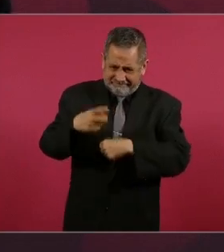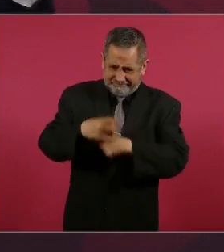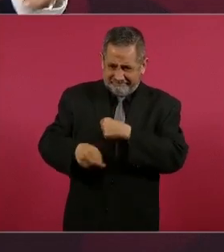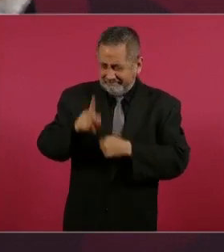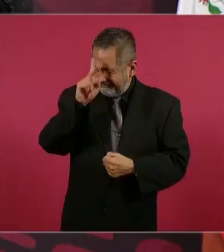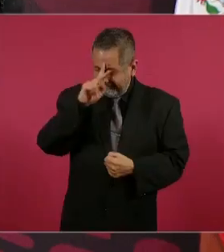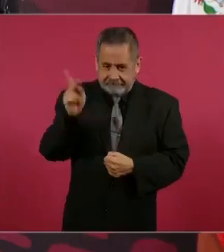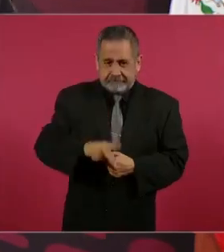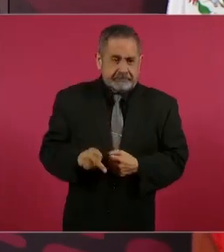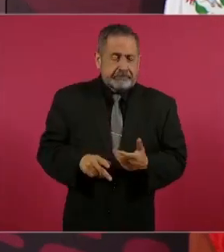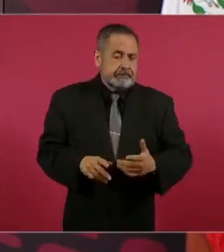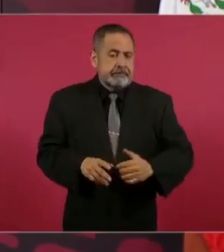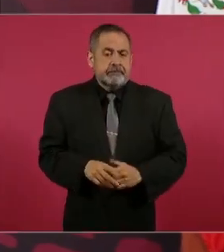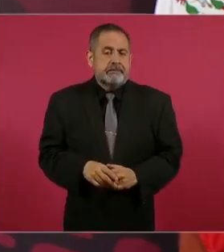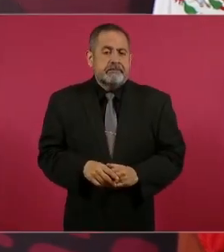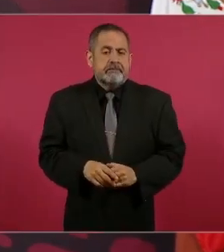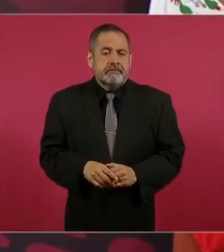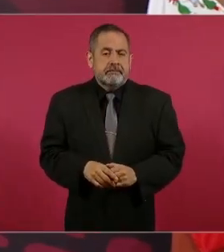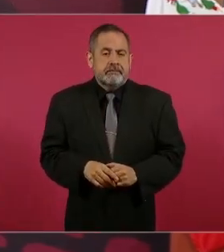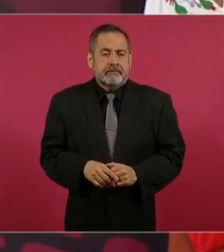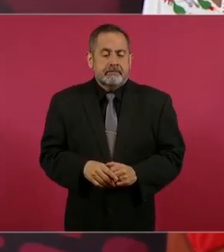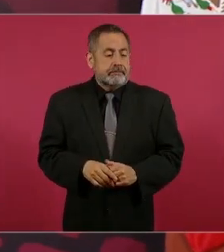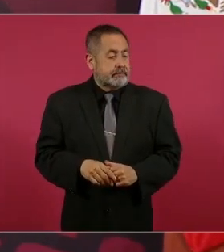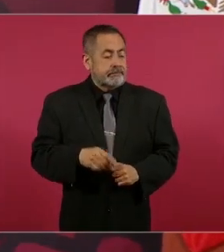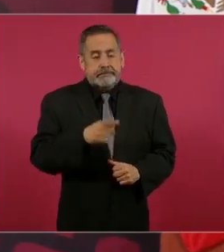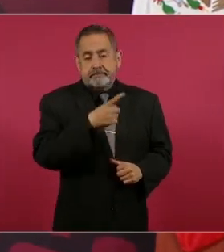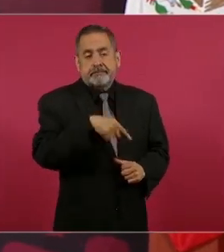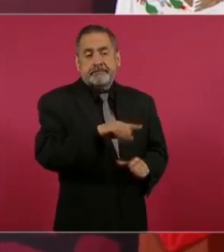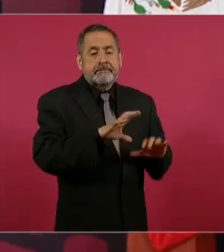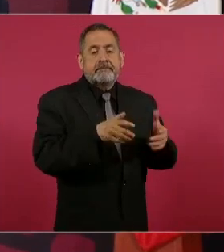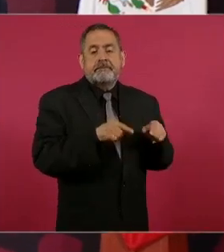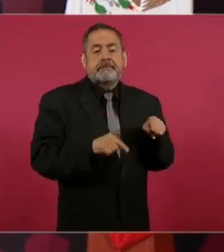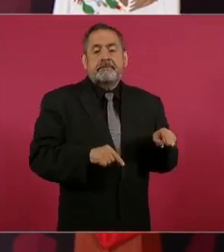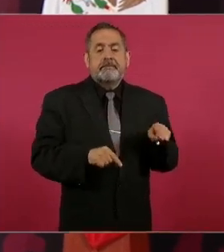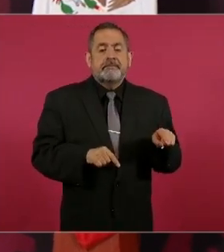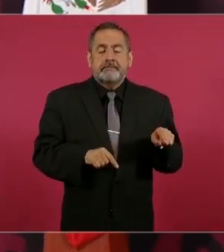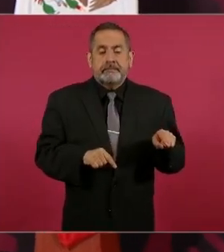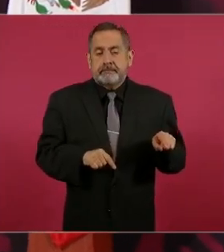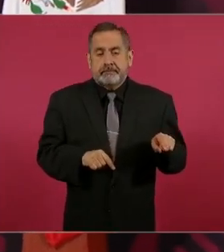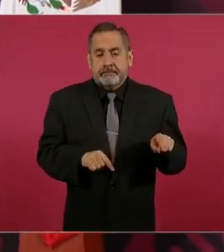pero a los que producen,